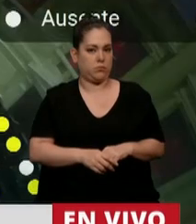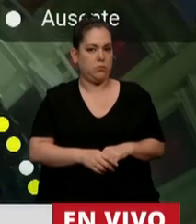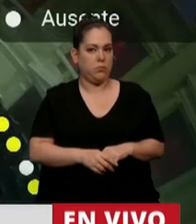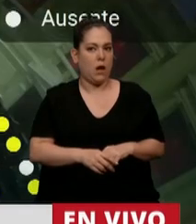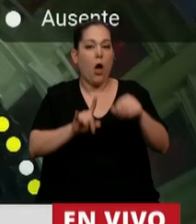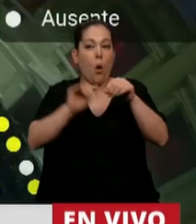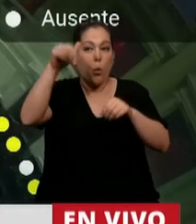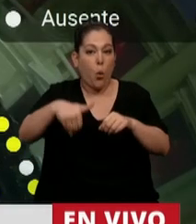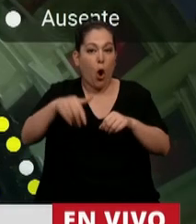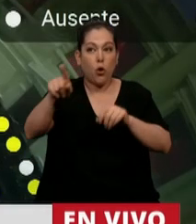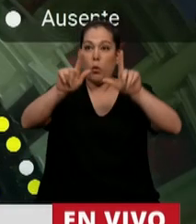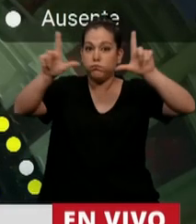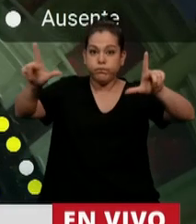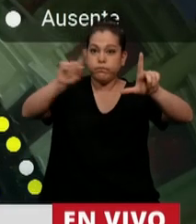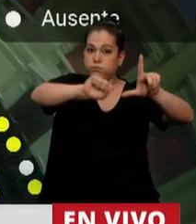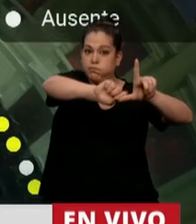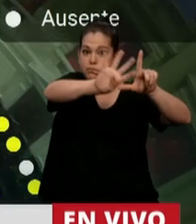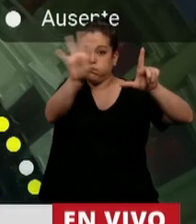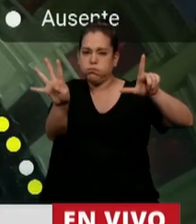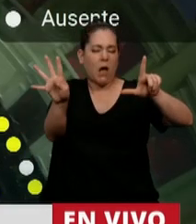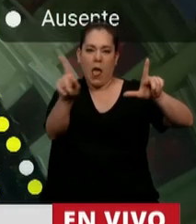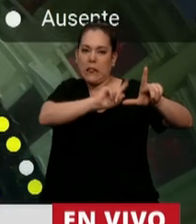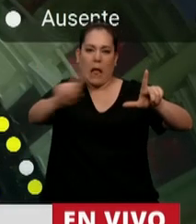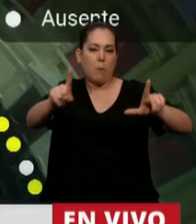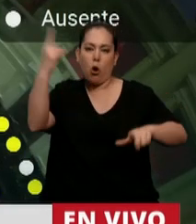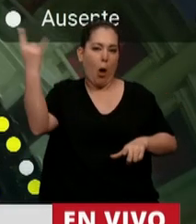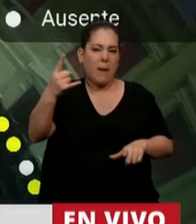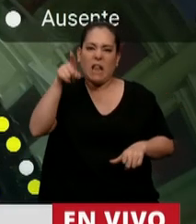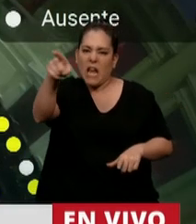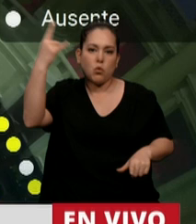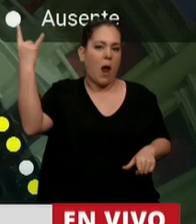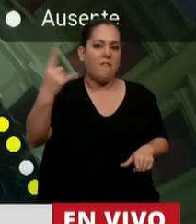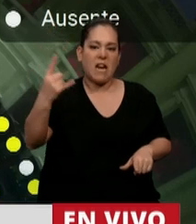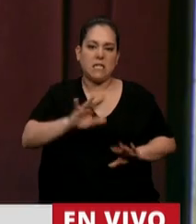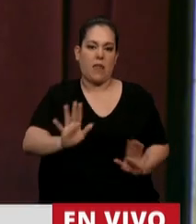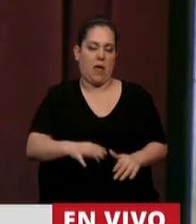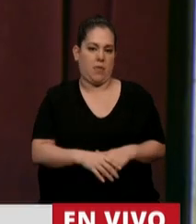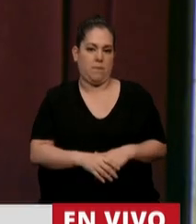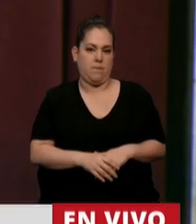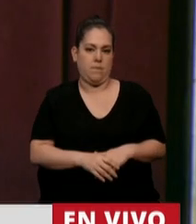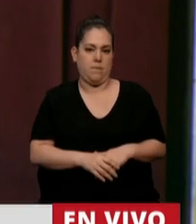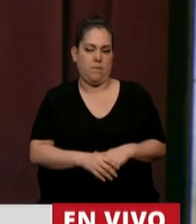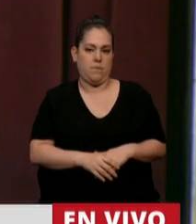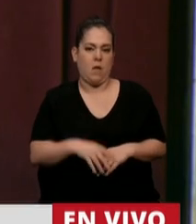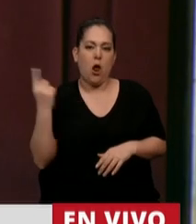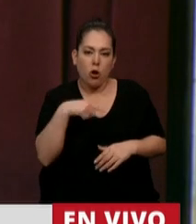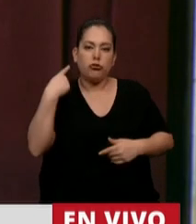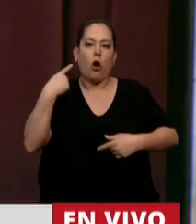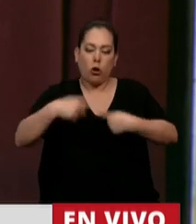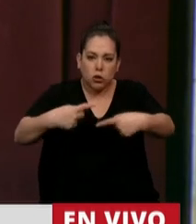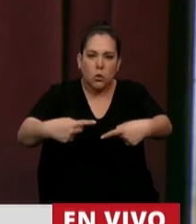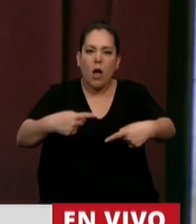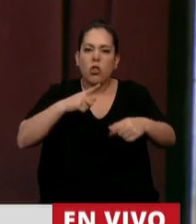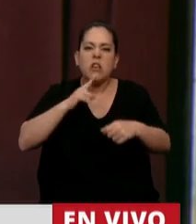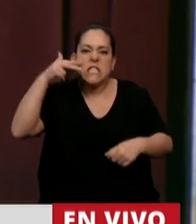el quórum que está dando cuenta el tablero que está allí, esto es una falsedad. Estamos avanzando sin quórum